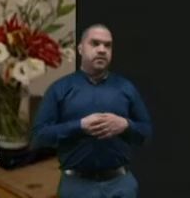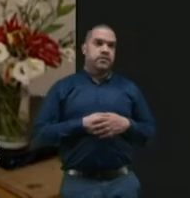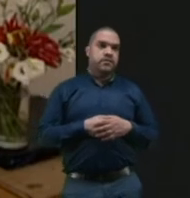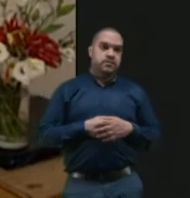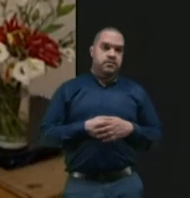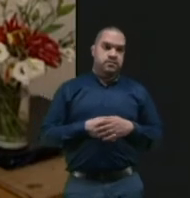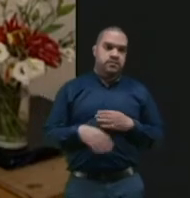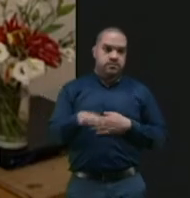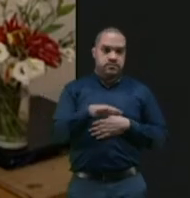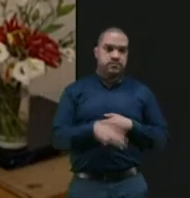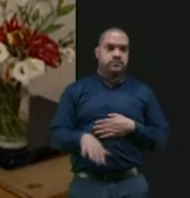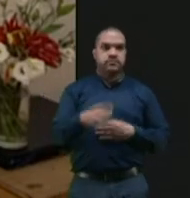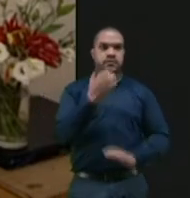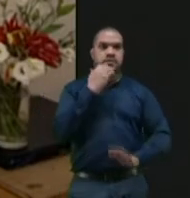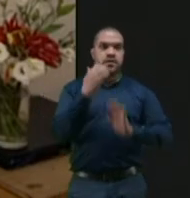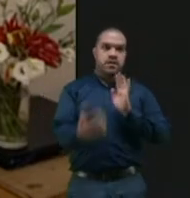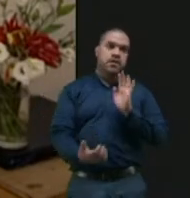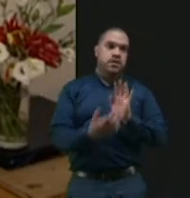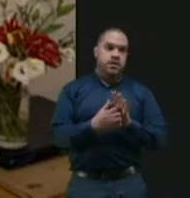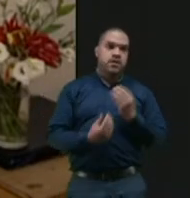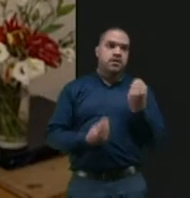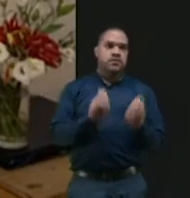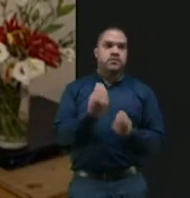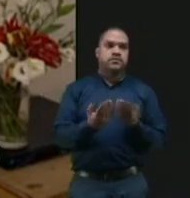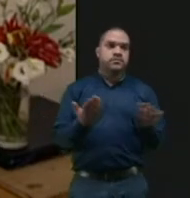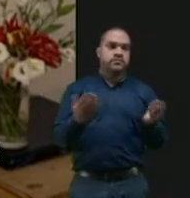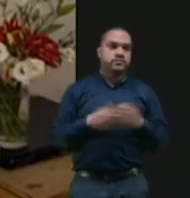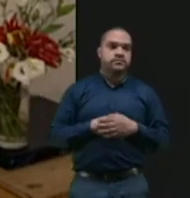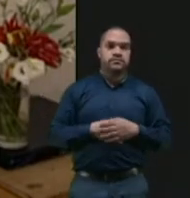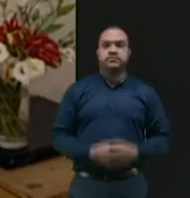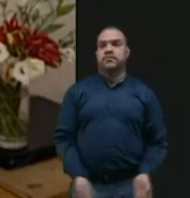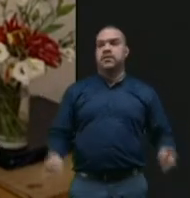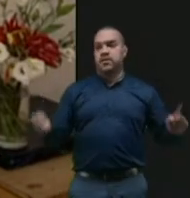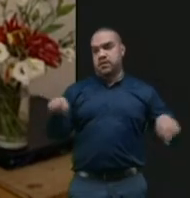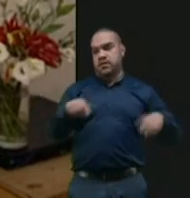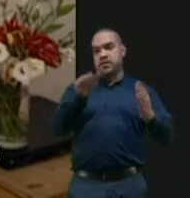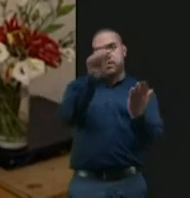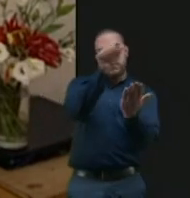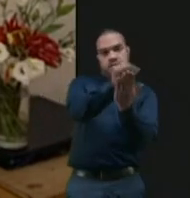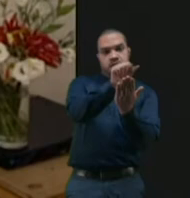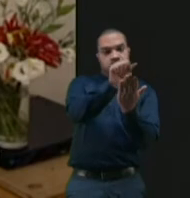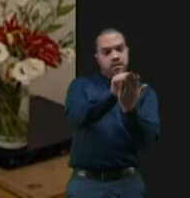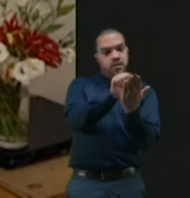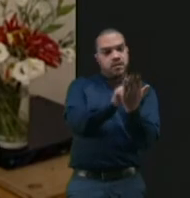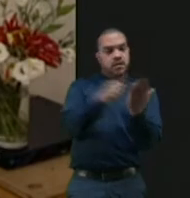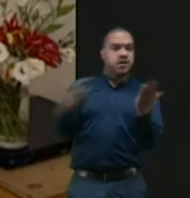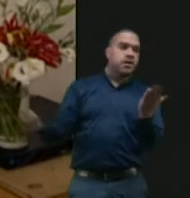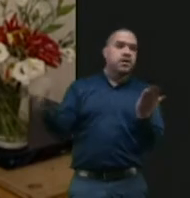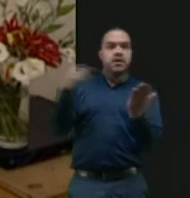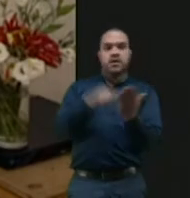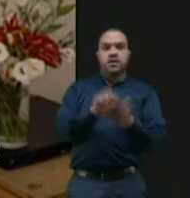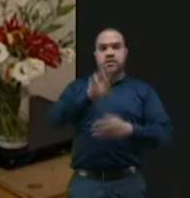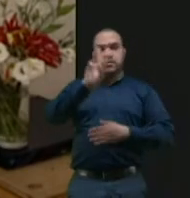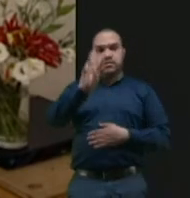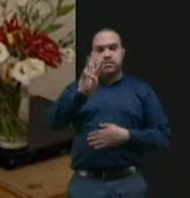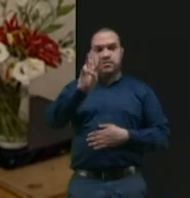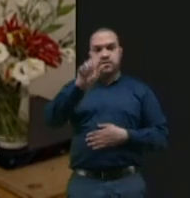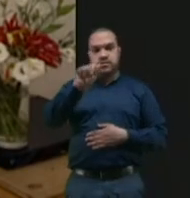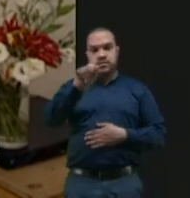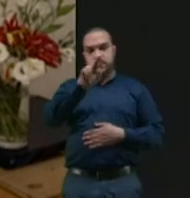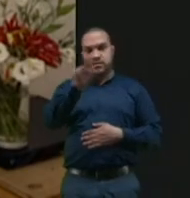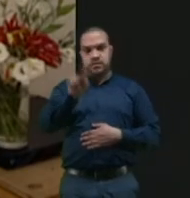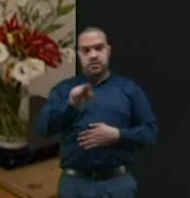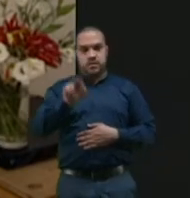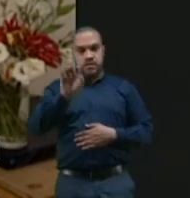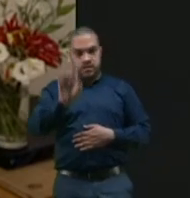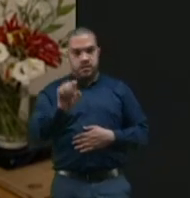Entonces, por ejemplo, en los sistemas de navegación o en las aplicaciones de navegación, Waze estaba más allá que todos ellos.